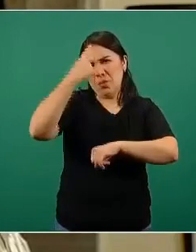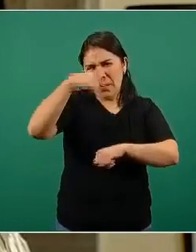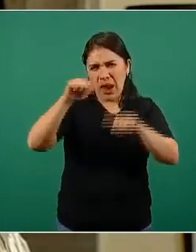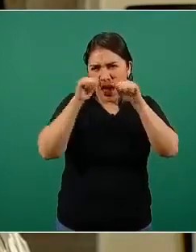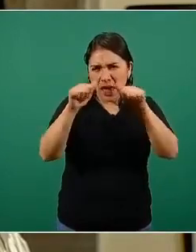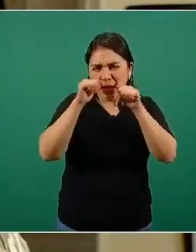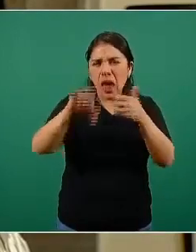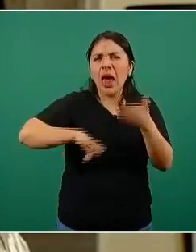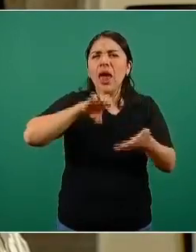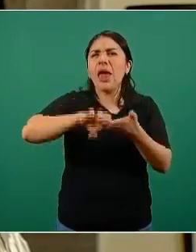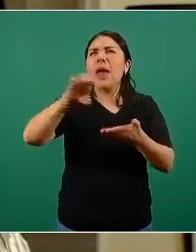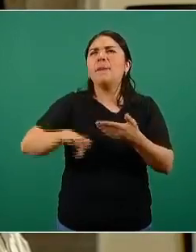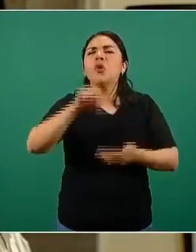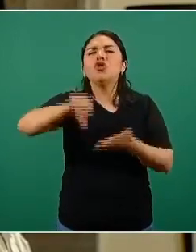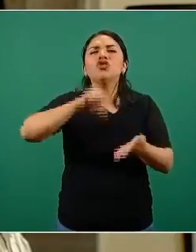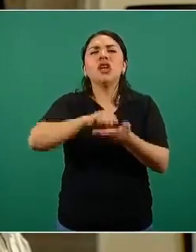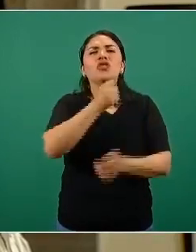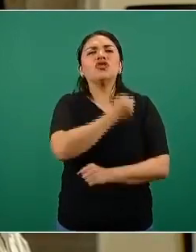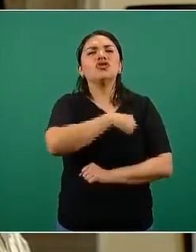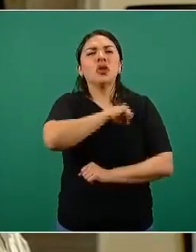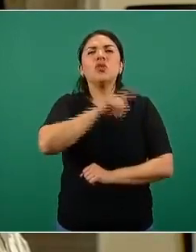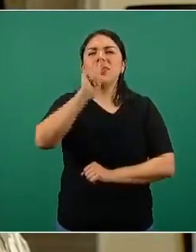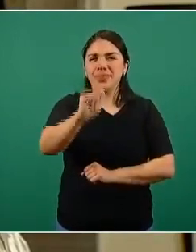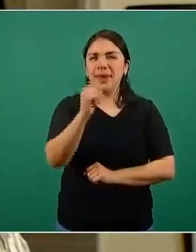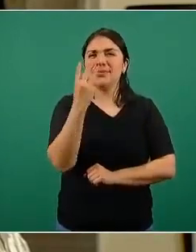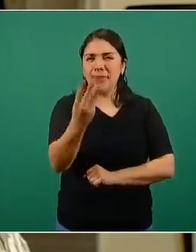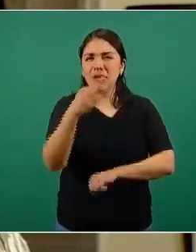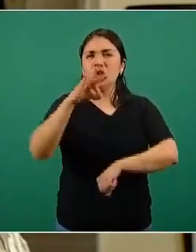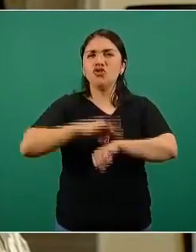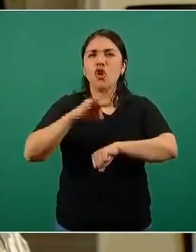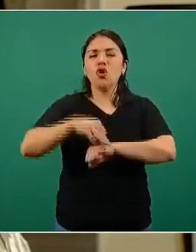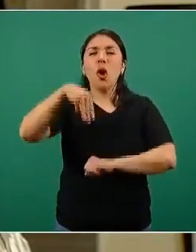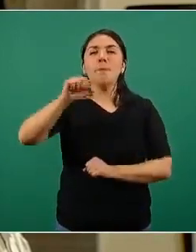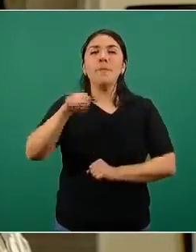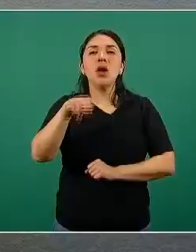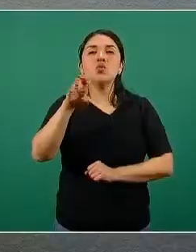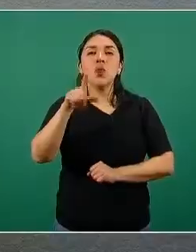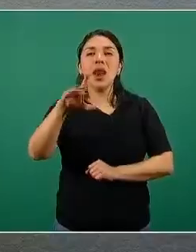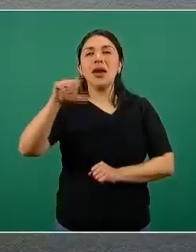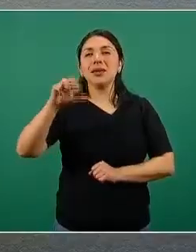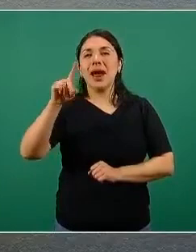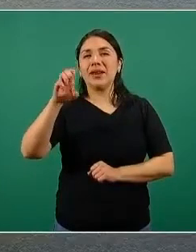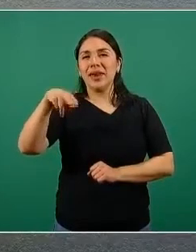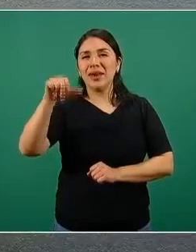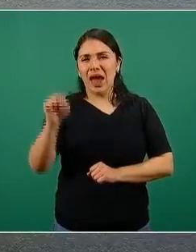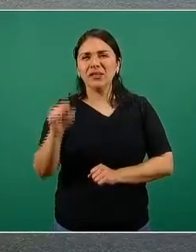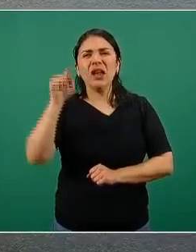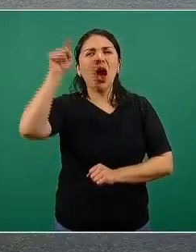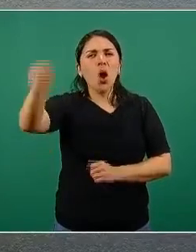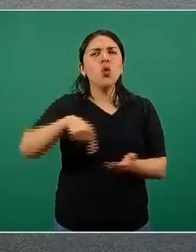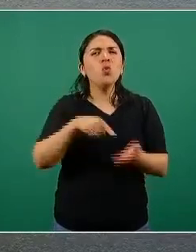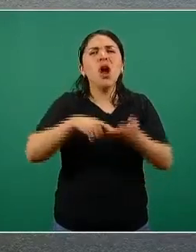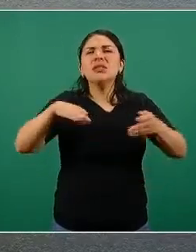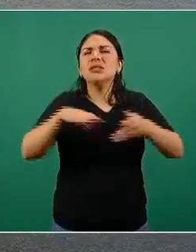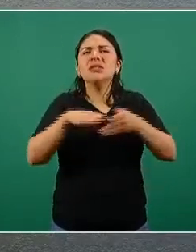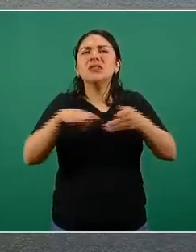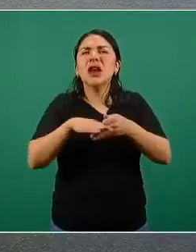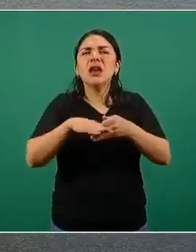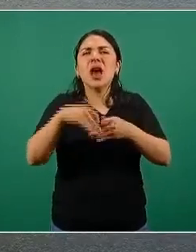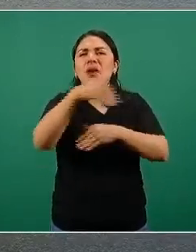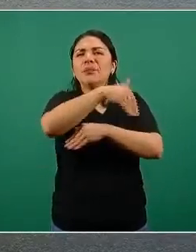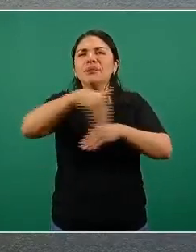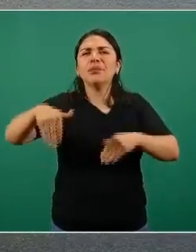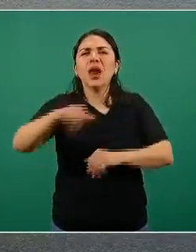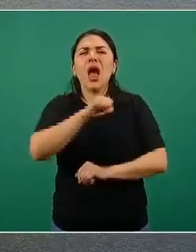como el Centro de Salud T3, también Dr. Manuel Cárdenas de la Vega, que está cerca de las inmediaciones